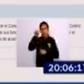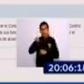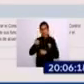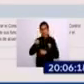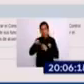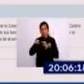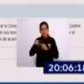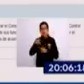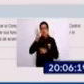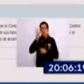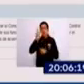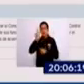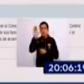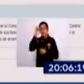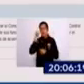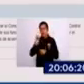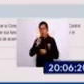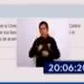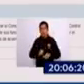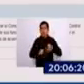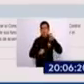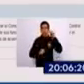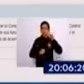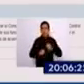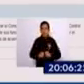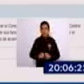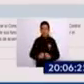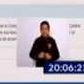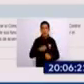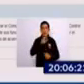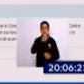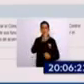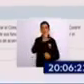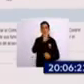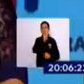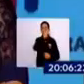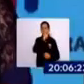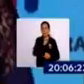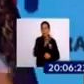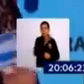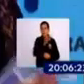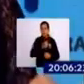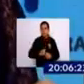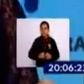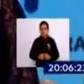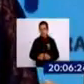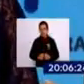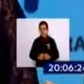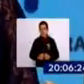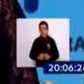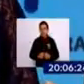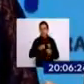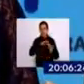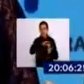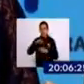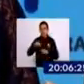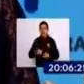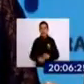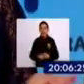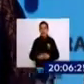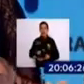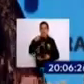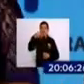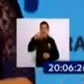el 63%. Por el no, el 37%. Pregunta 4